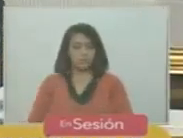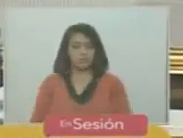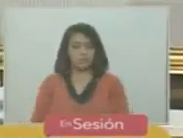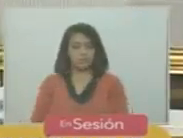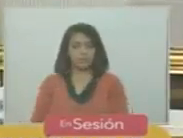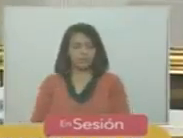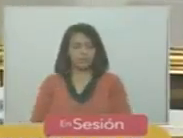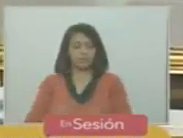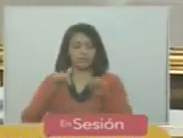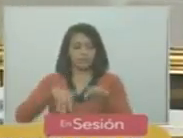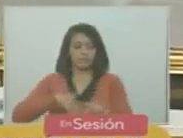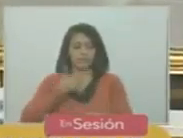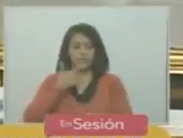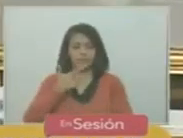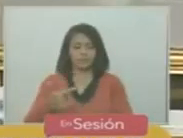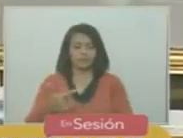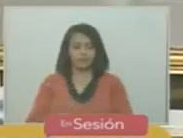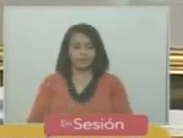Y hoy les podemos decir